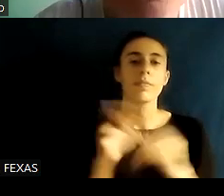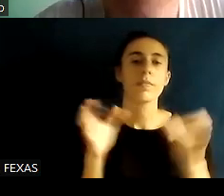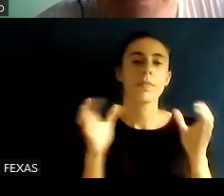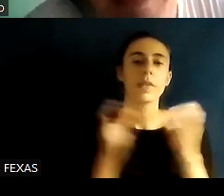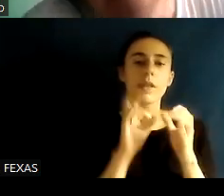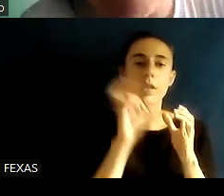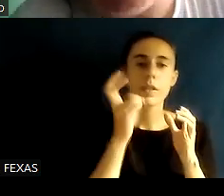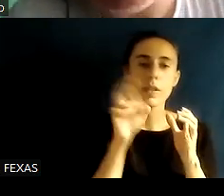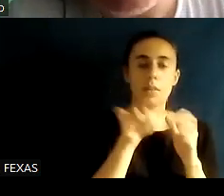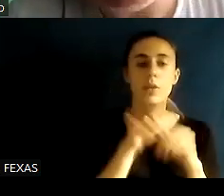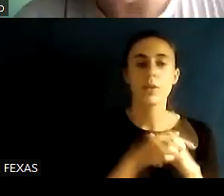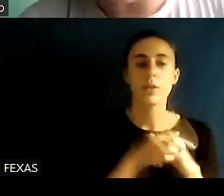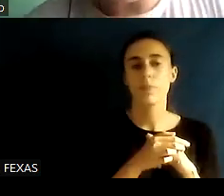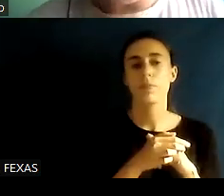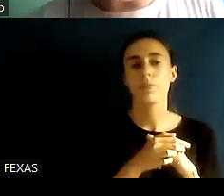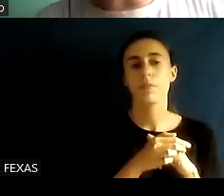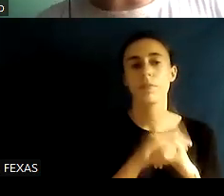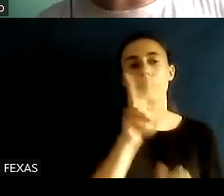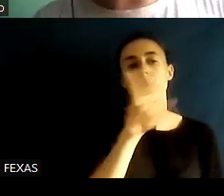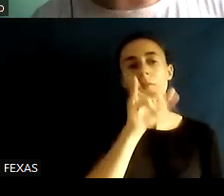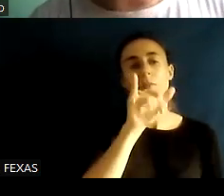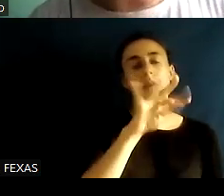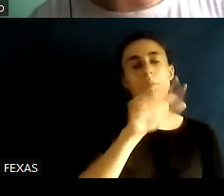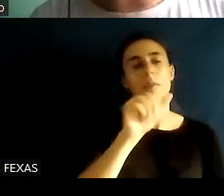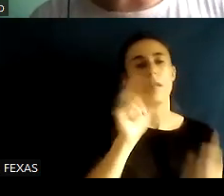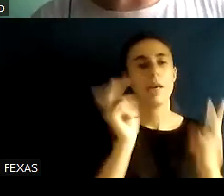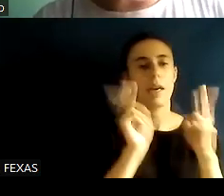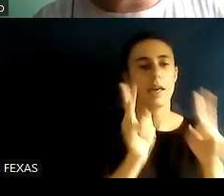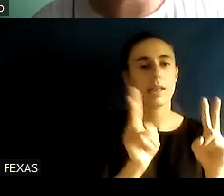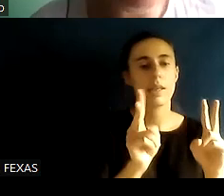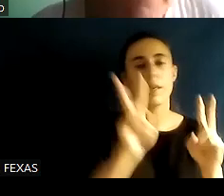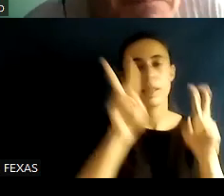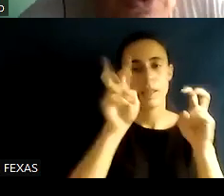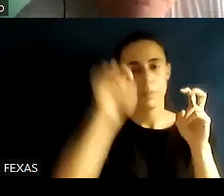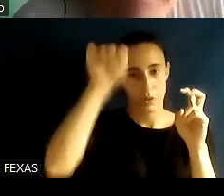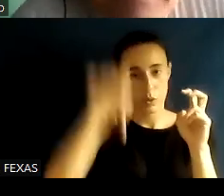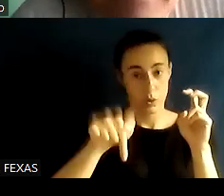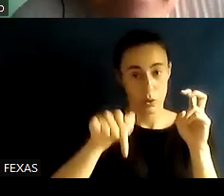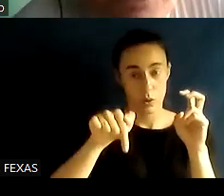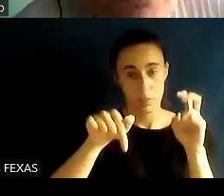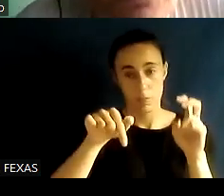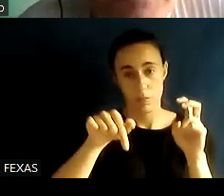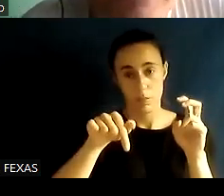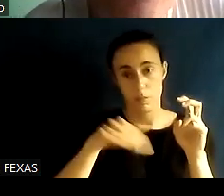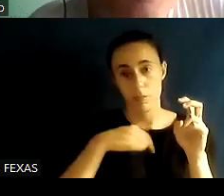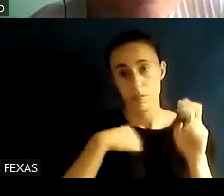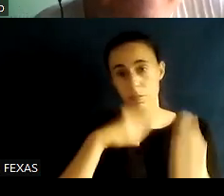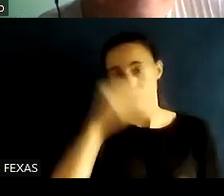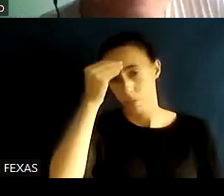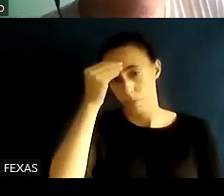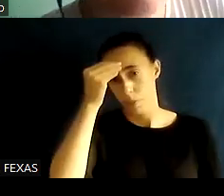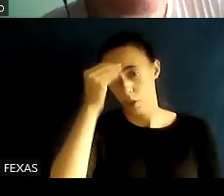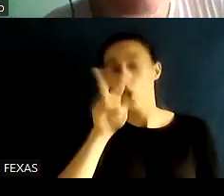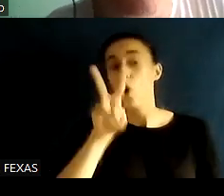Omega, que quizás en todo lo que tiene que ver con el tema de hoy, pues yo le encuentro mucha utilidad